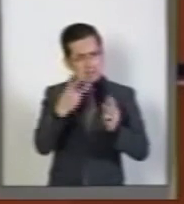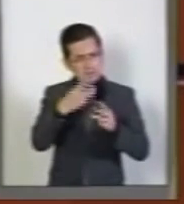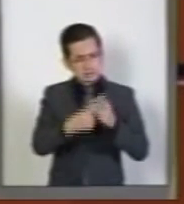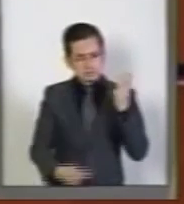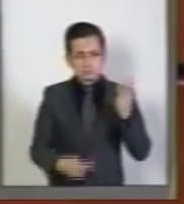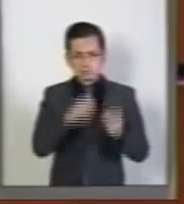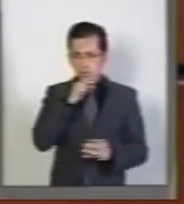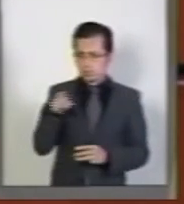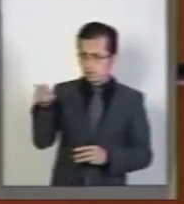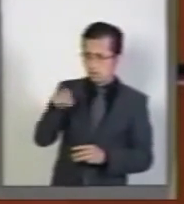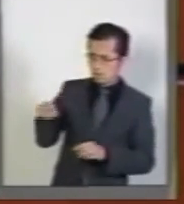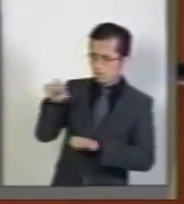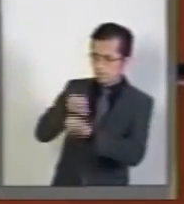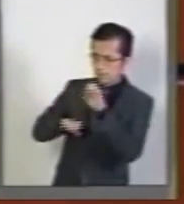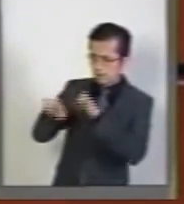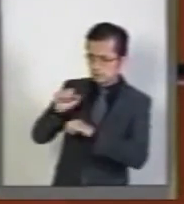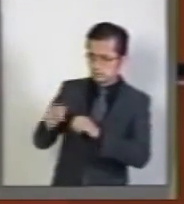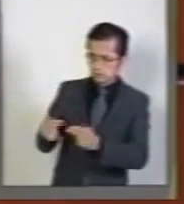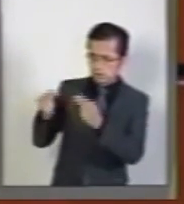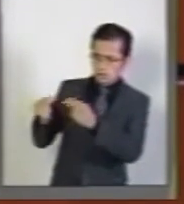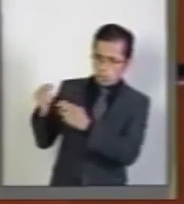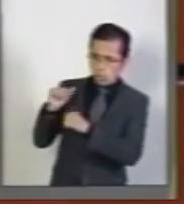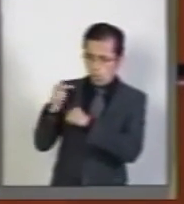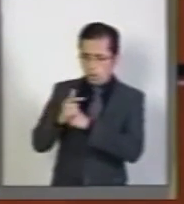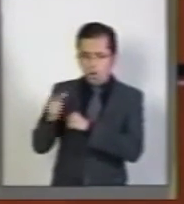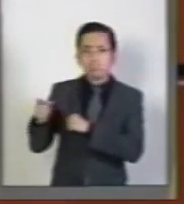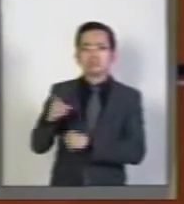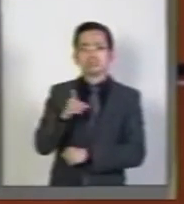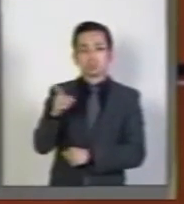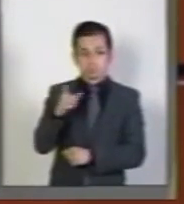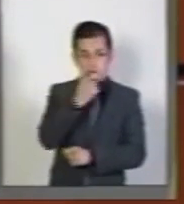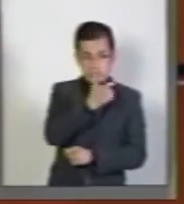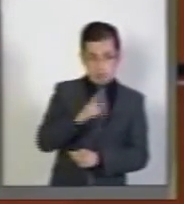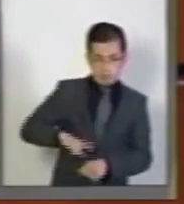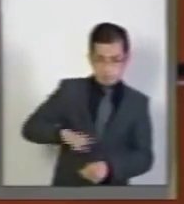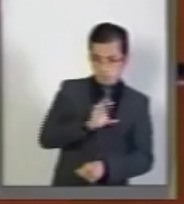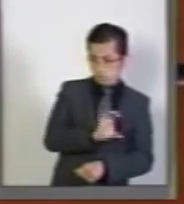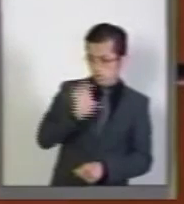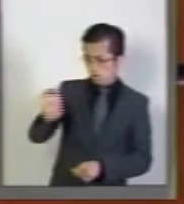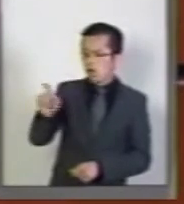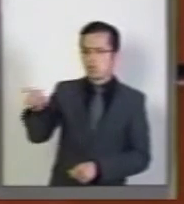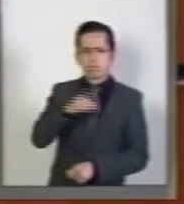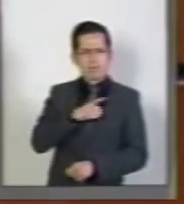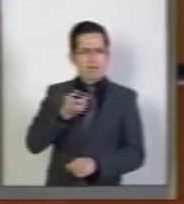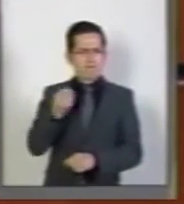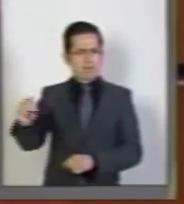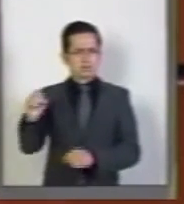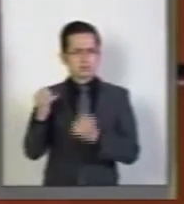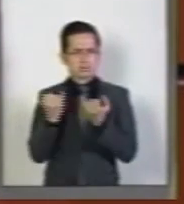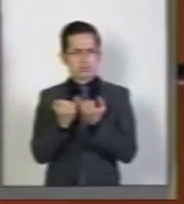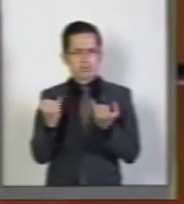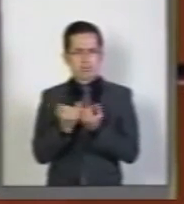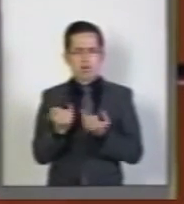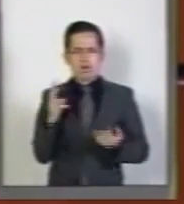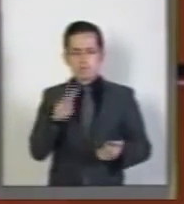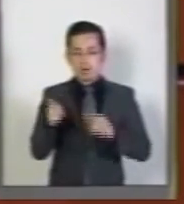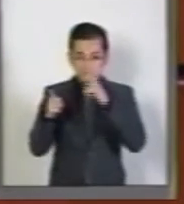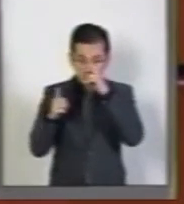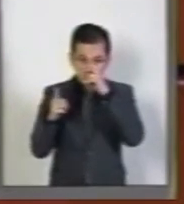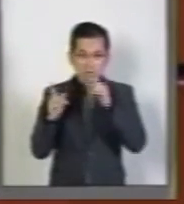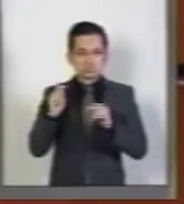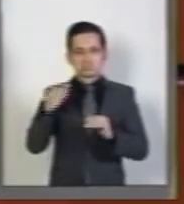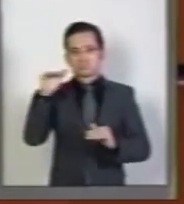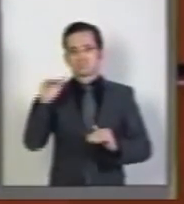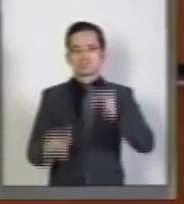público. Además, este veto presidencial proviene de una inequidad muy grande. Se debió a la presión